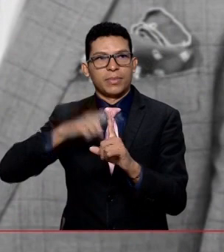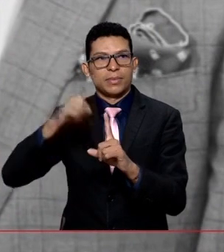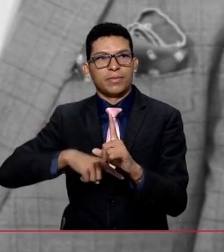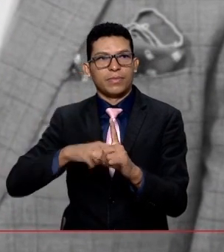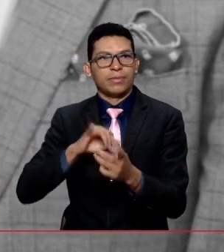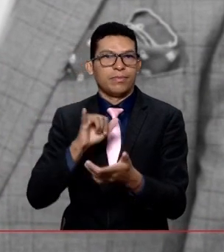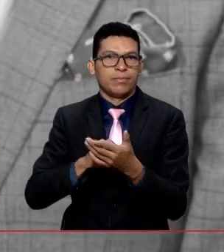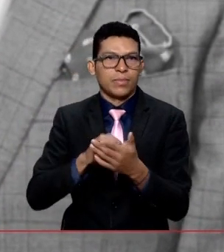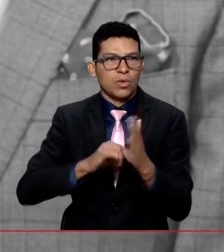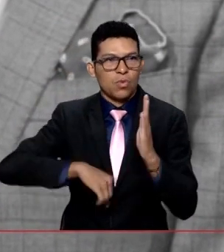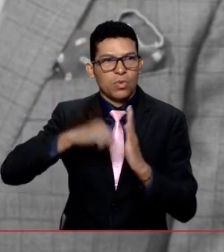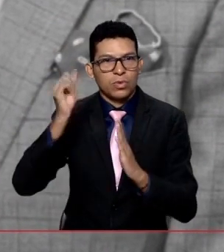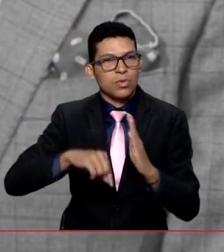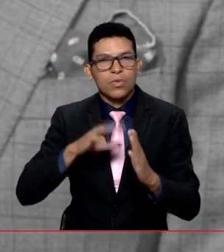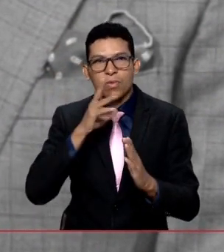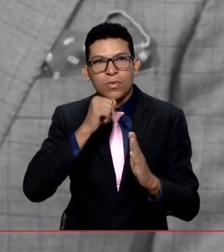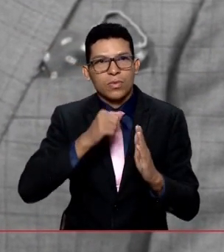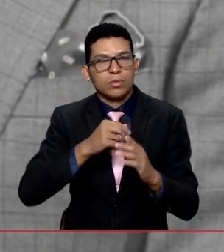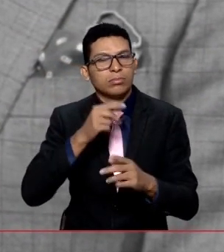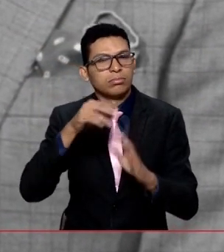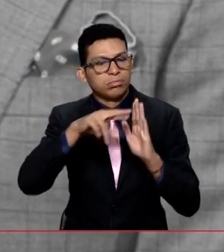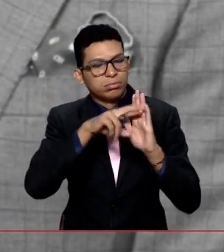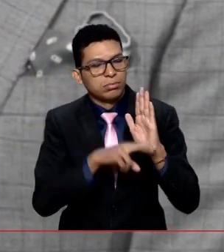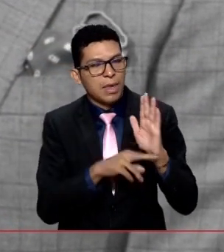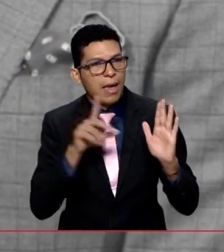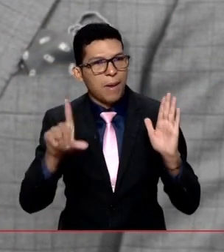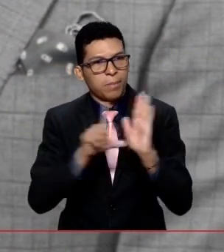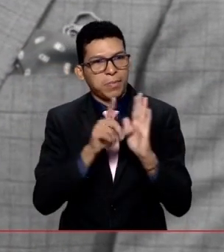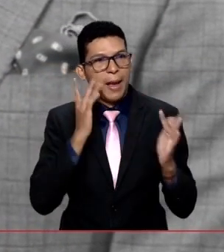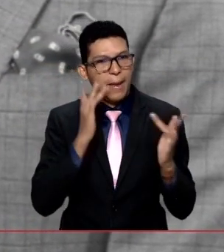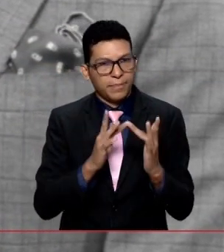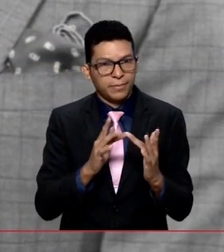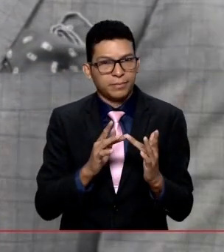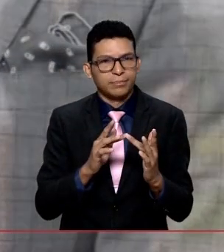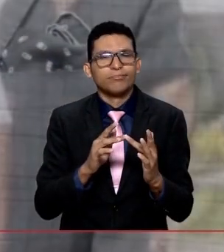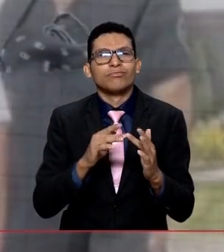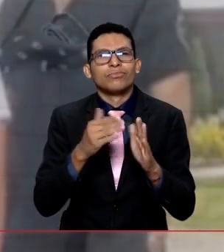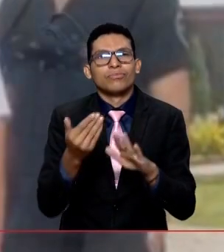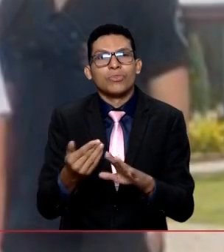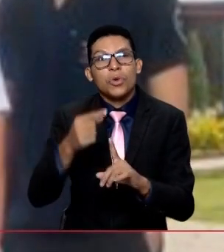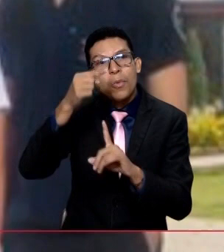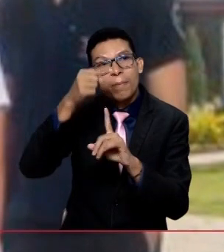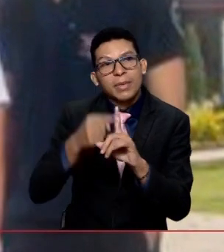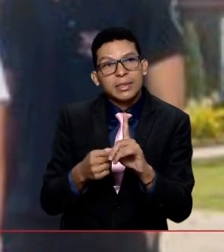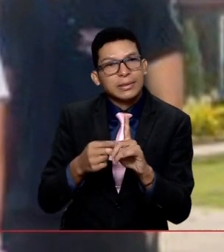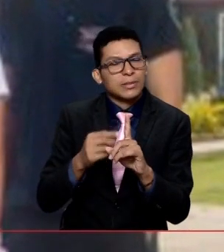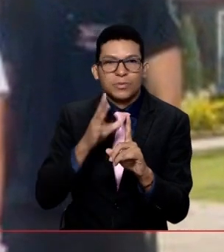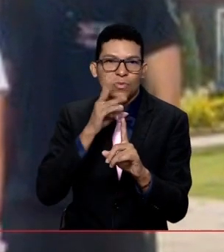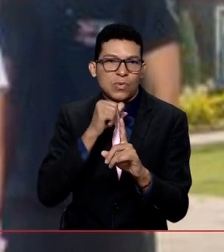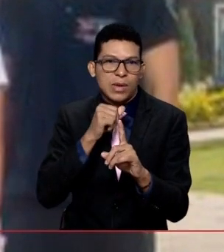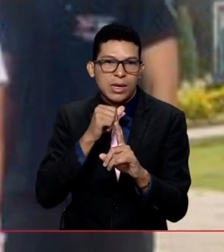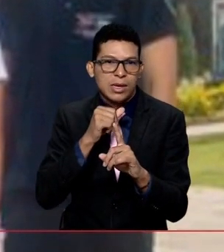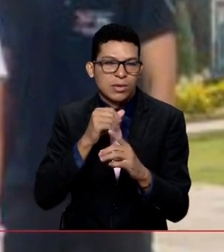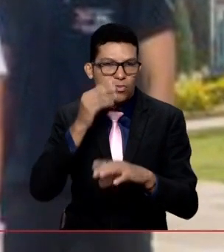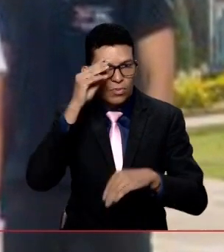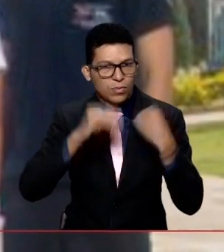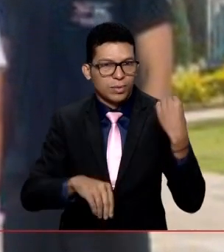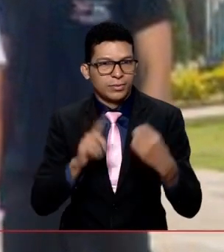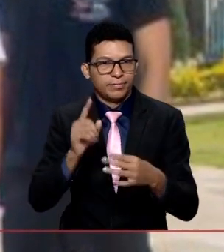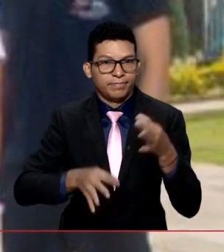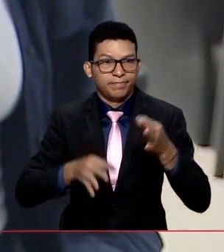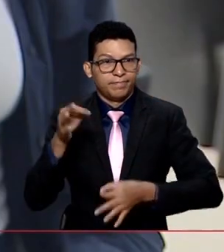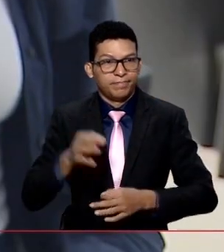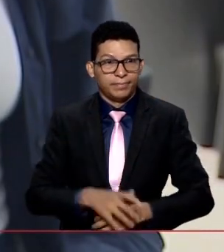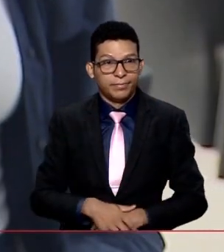y contratación sin el cumplimiento de requisitos legales. Arroyo falleció casi un mes después sin haber apelado la decisión judicial.